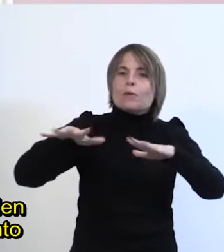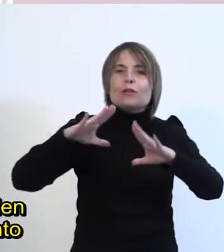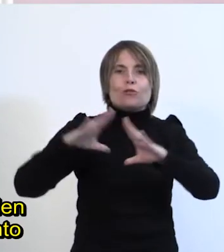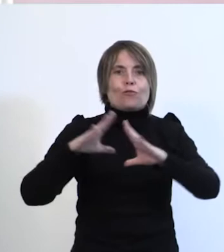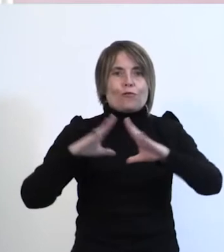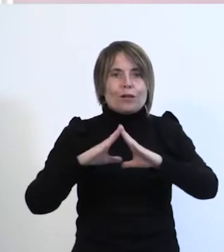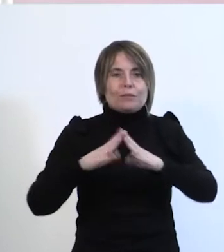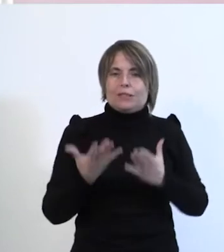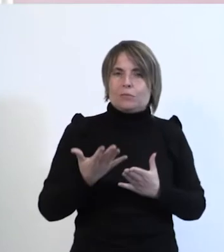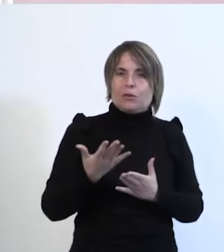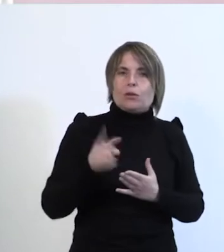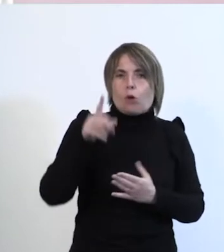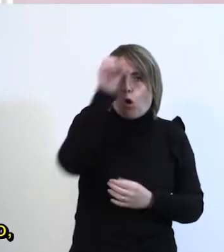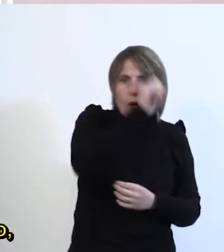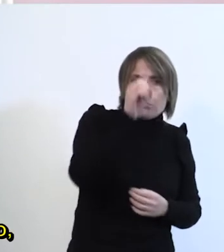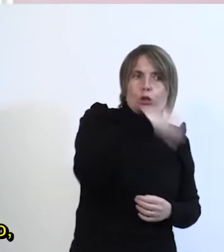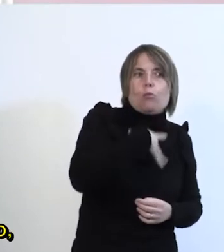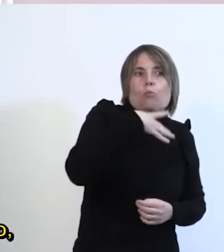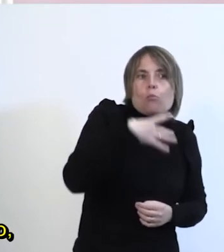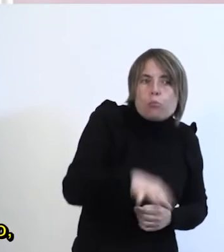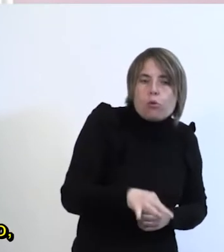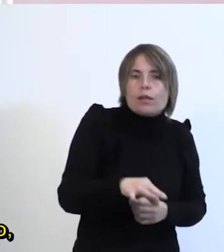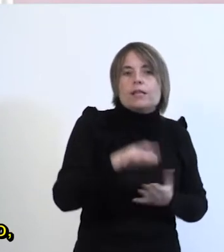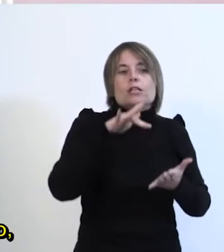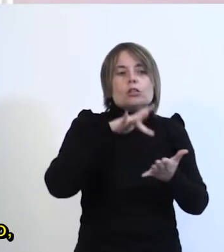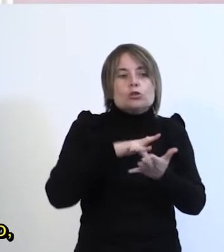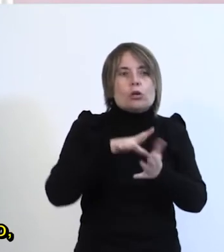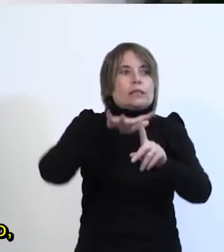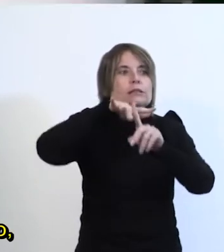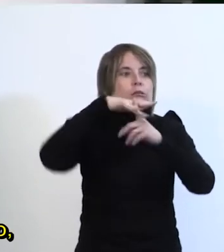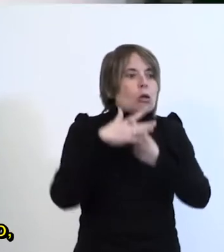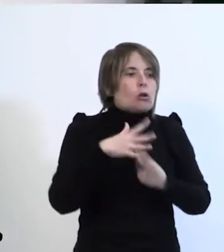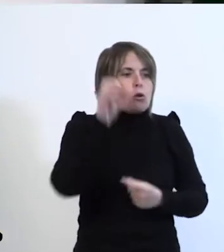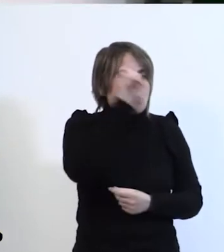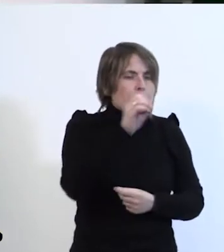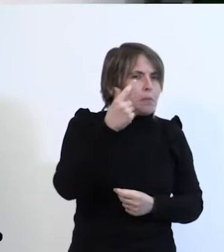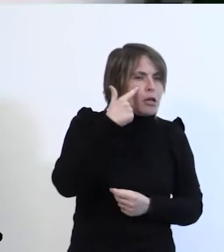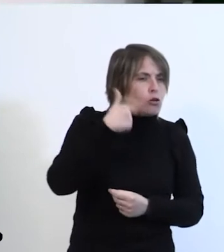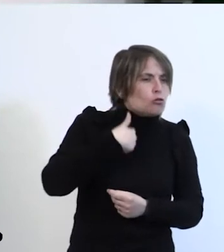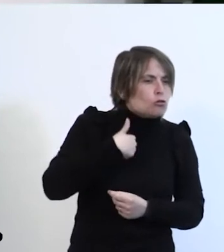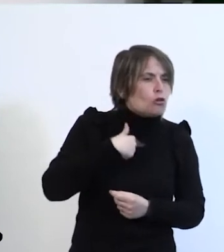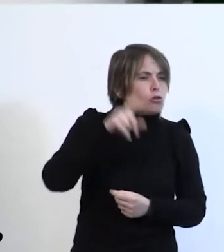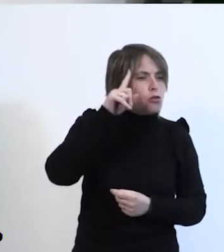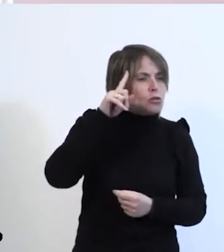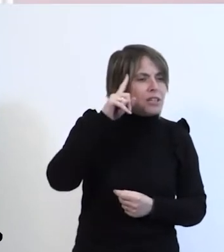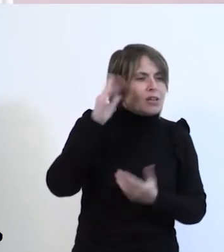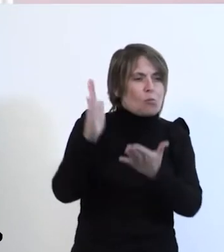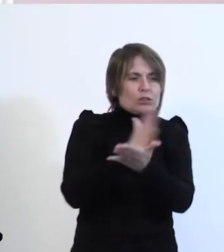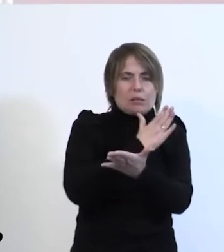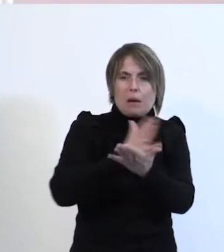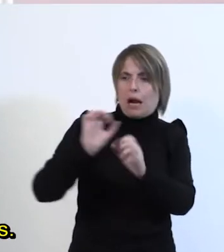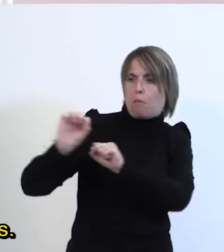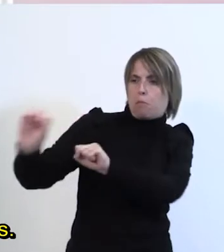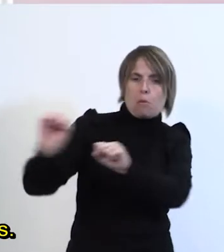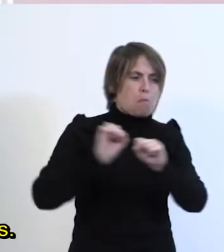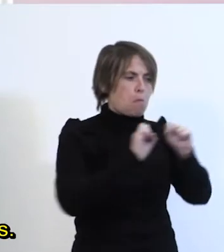del movimiento, en nombre del feminismo. Puedes tener tu opinión sobre ciertas cuestiones, entiendo, pero yo no sé si es lo que está sucediendo también, una